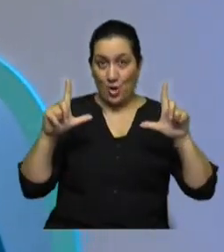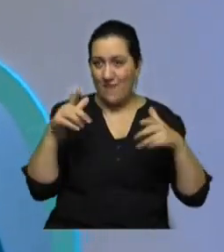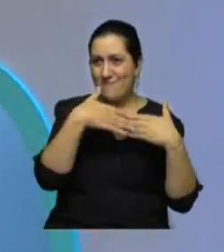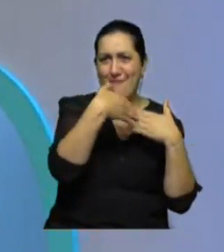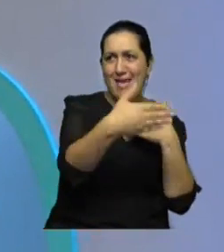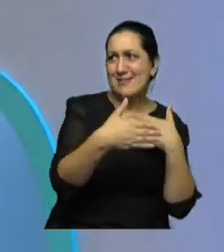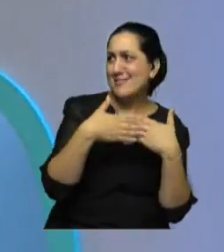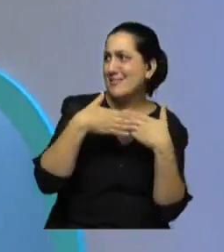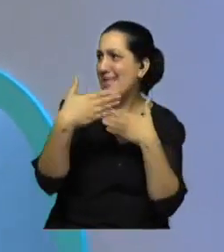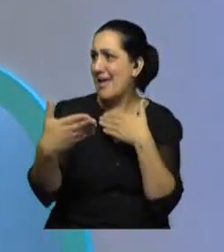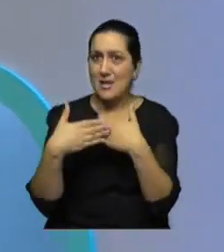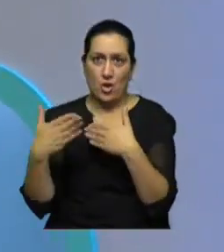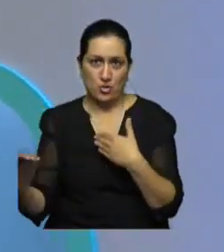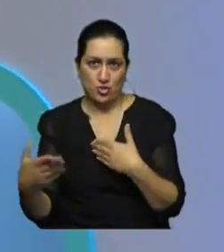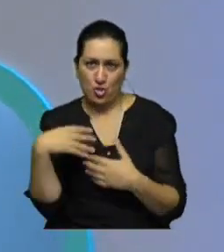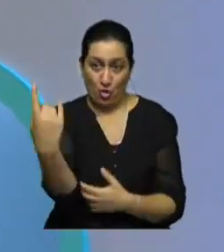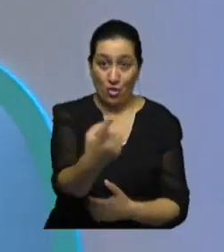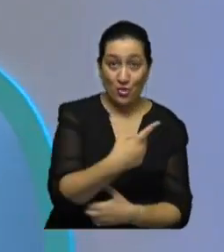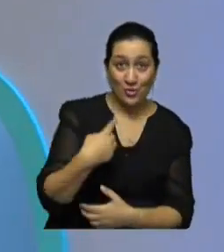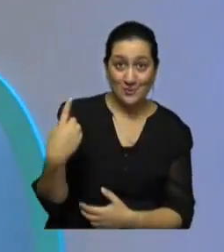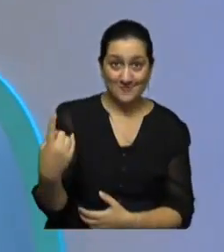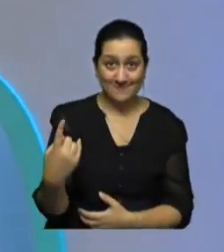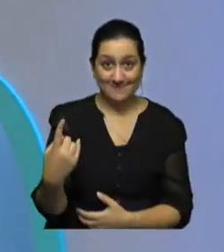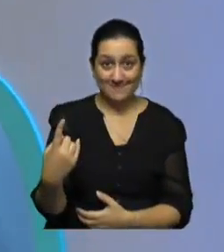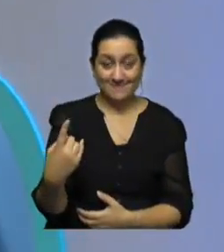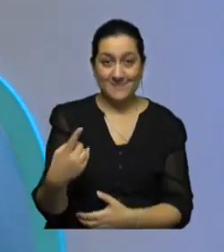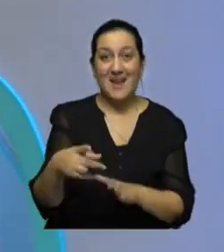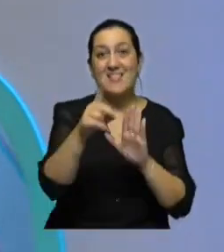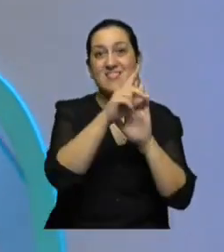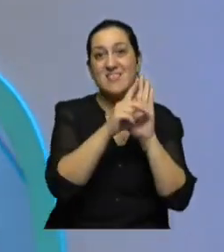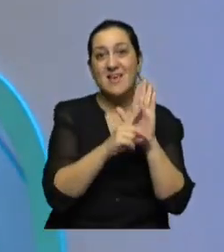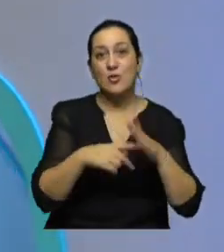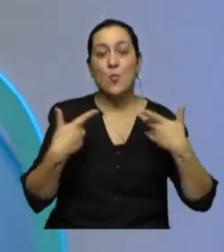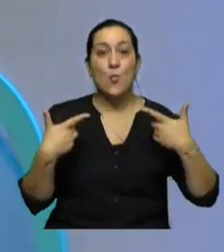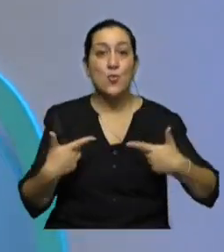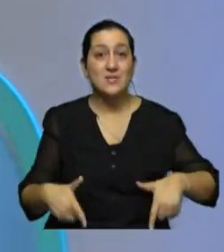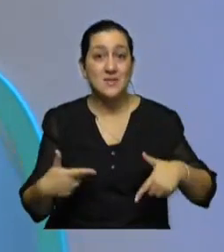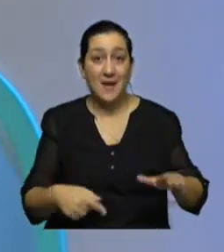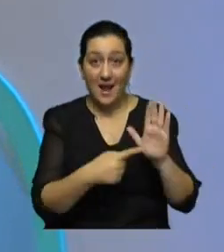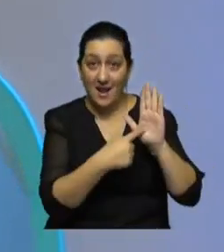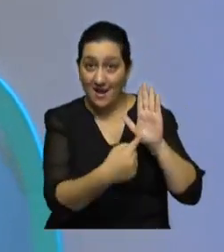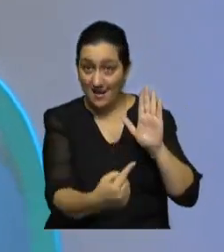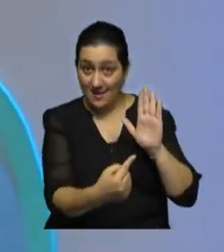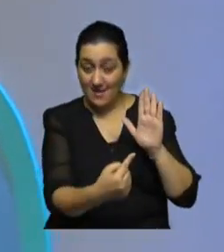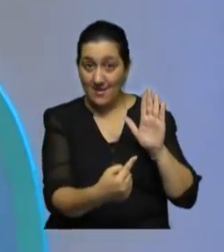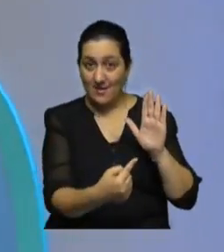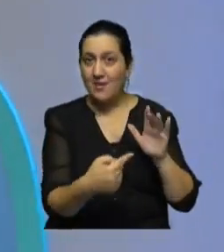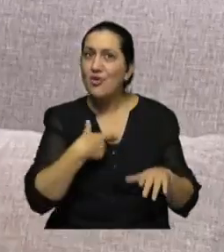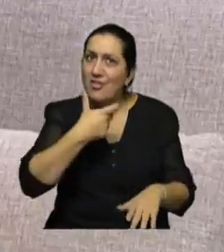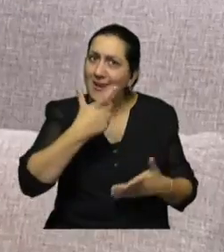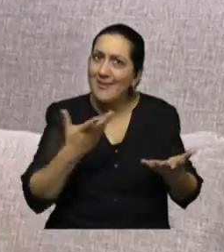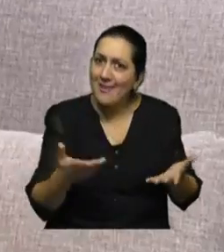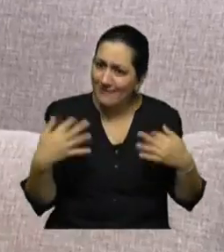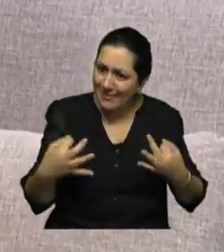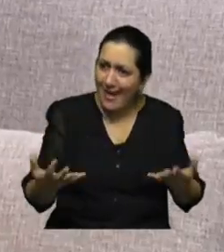vecina, vecino, vecines. Según el Digesto Municipal... No te rías, de